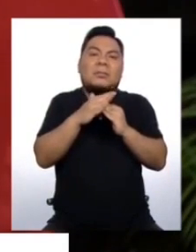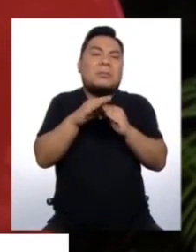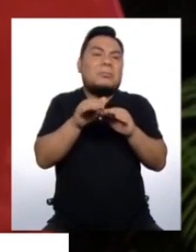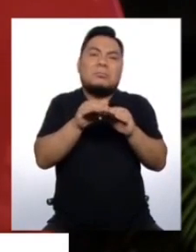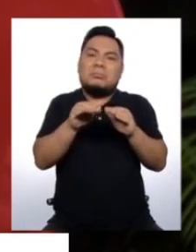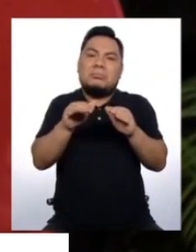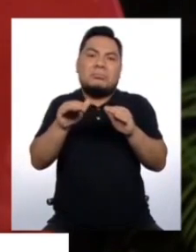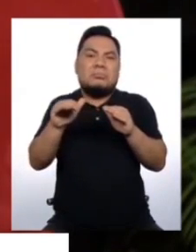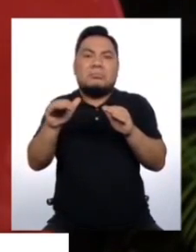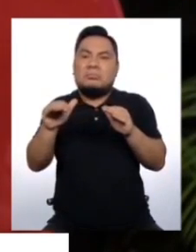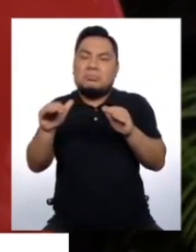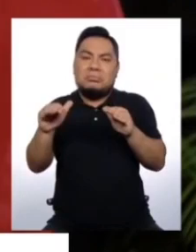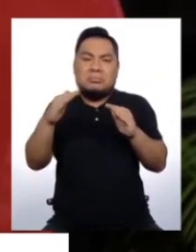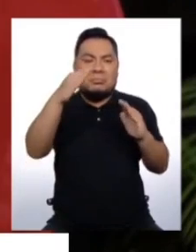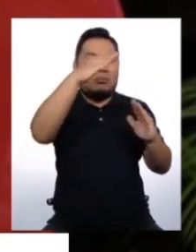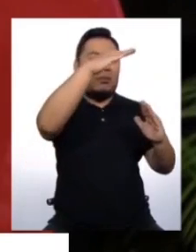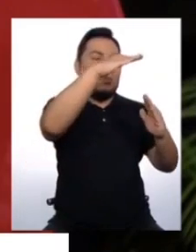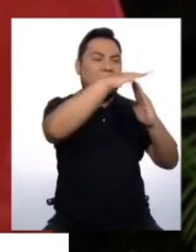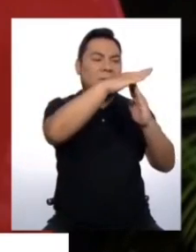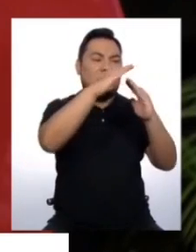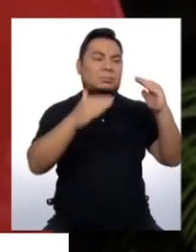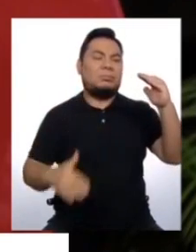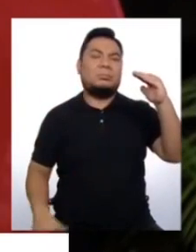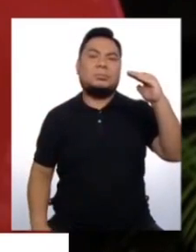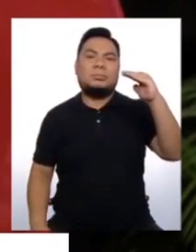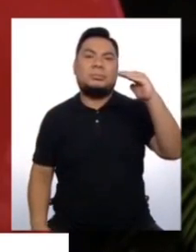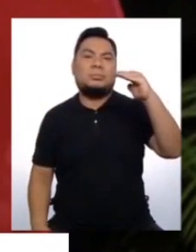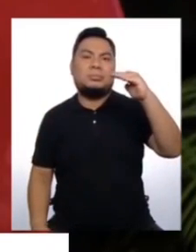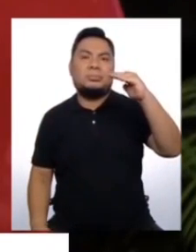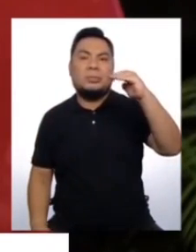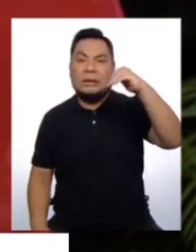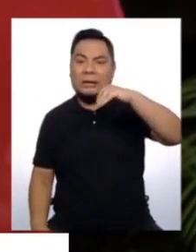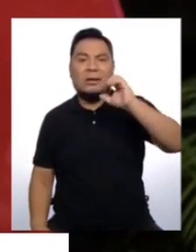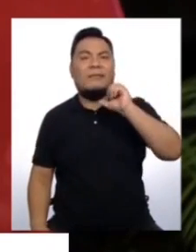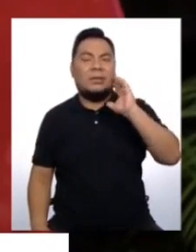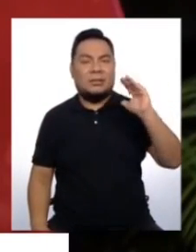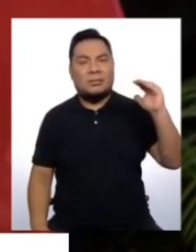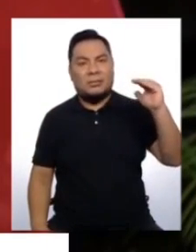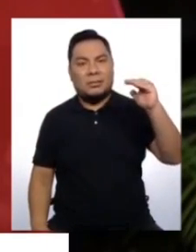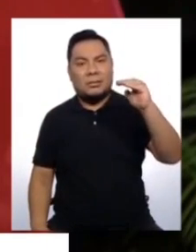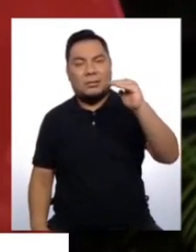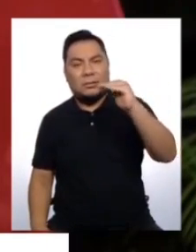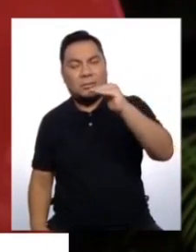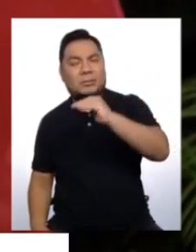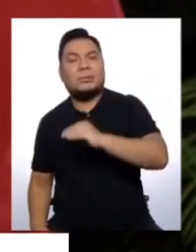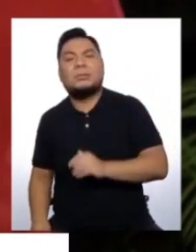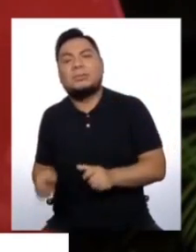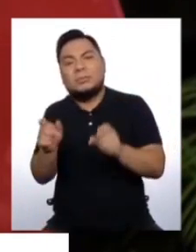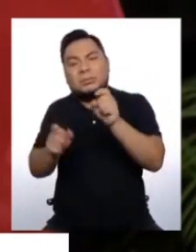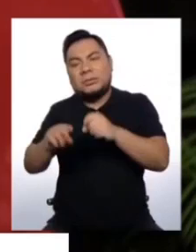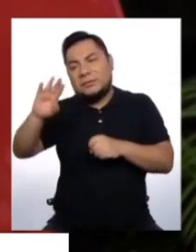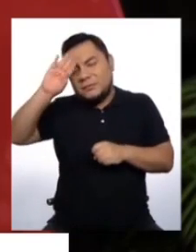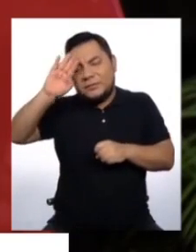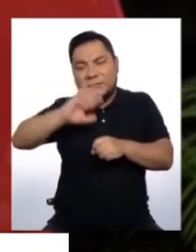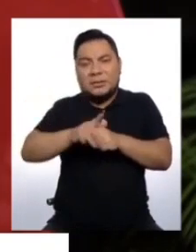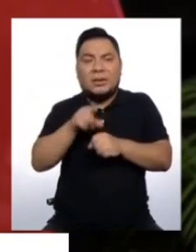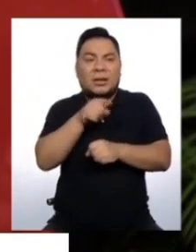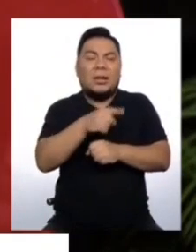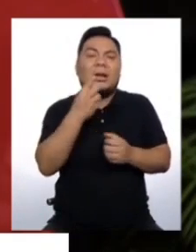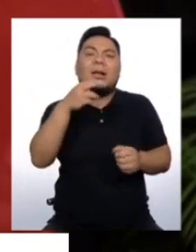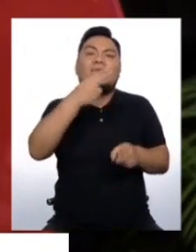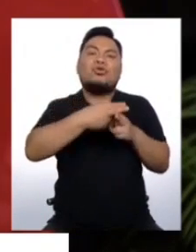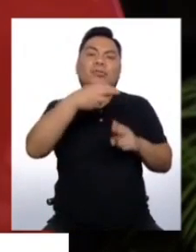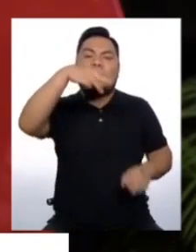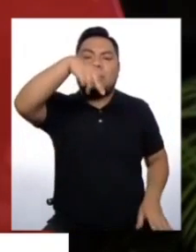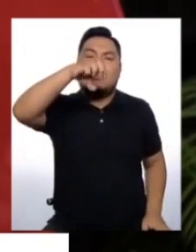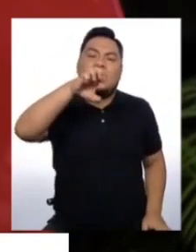estable. Se mantiene más o menos estable en cantidad de personas que se infectan, que eso es lo que se dijo cuando el